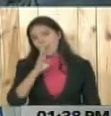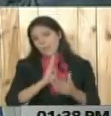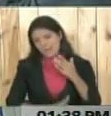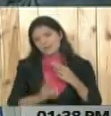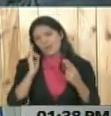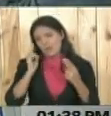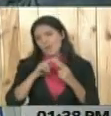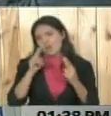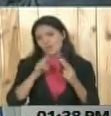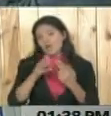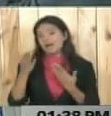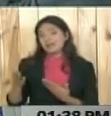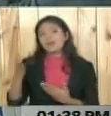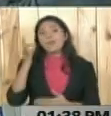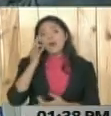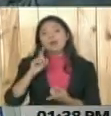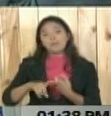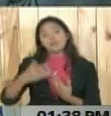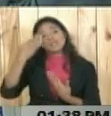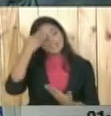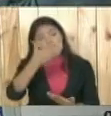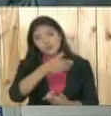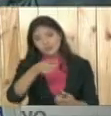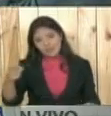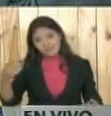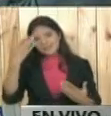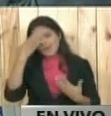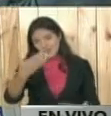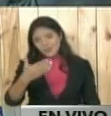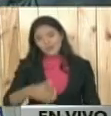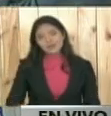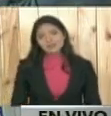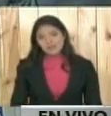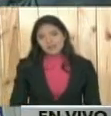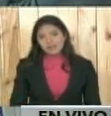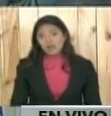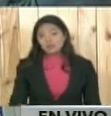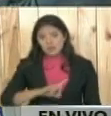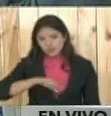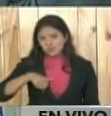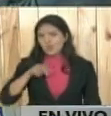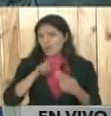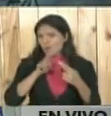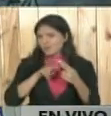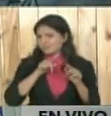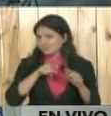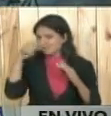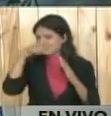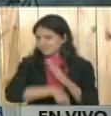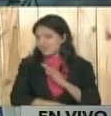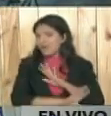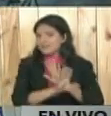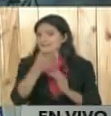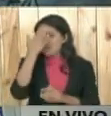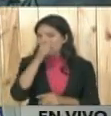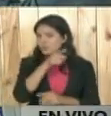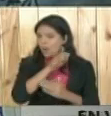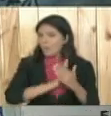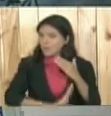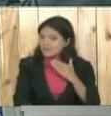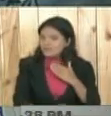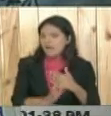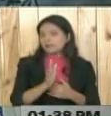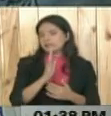bien. Aquí está Cilia, le envío un saludo, Cilia. Los conocemos muy bien y sabemos de su humildad, de su